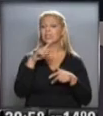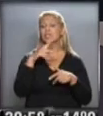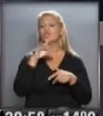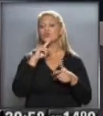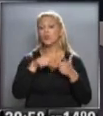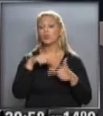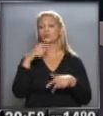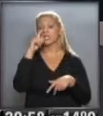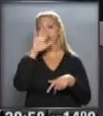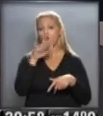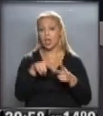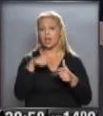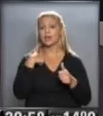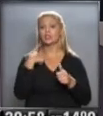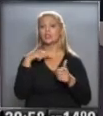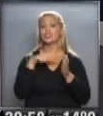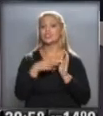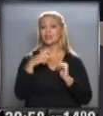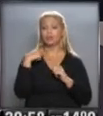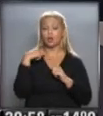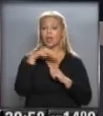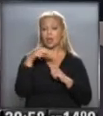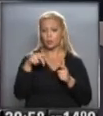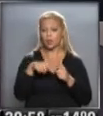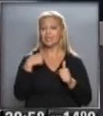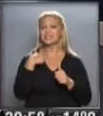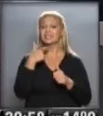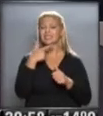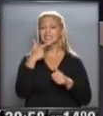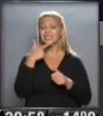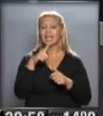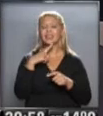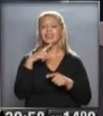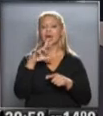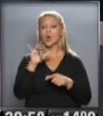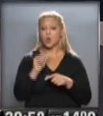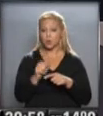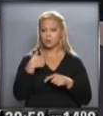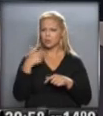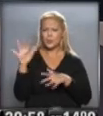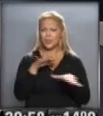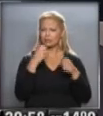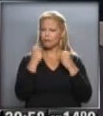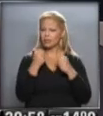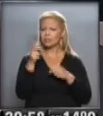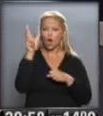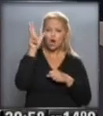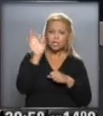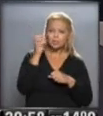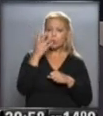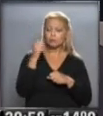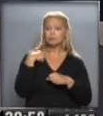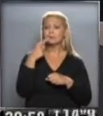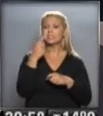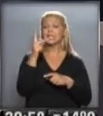en Río Negro, en el sur de Neuquén, norte y centro de Santa Cruz, porque allí los vientos serán muy fuertes, entre 40 y 80 kilómetros por hora, además con